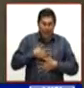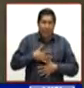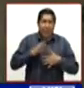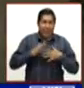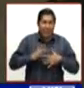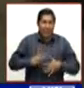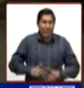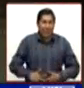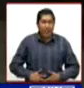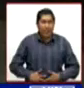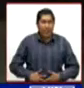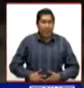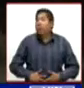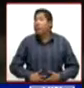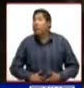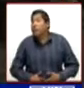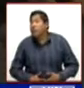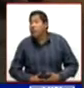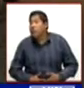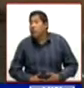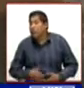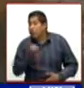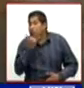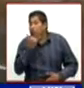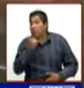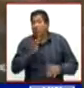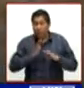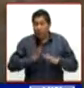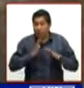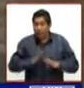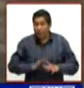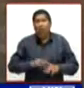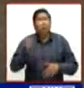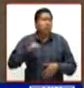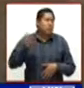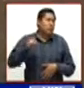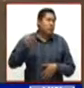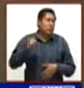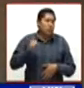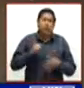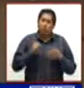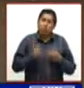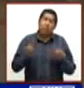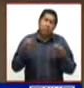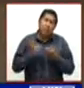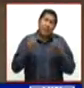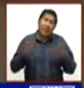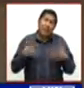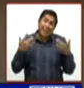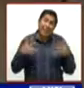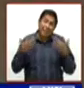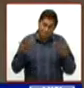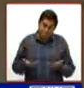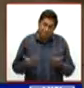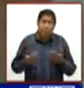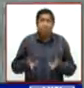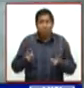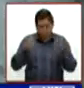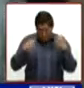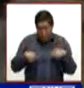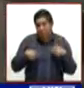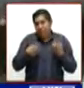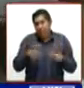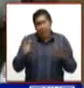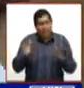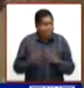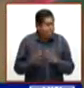seguridad. ¿Cómo? ¿Es una sensación de seguridad para ustedes tener este módulo? Ah, sí, nos da mucha alegría que estén aquí presentes. Ya